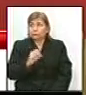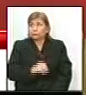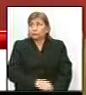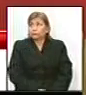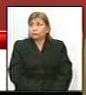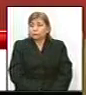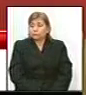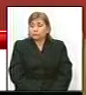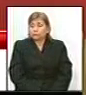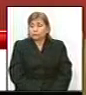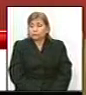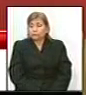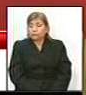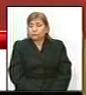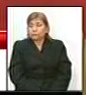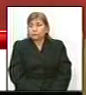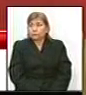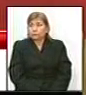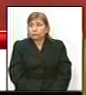Sí.